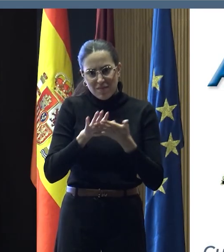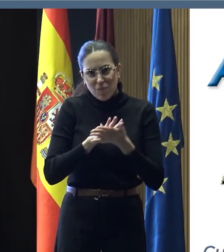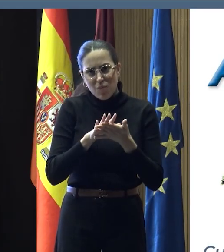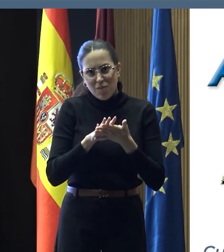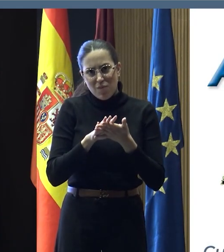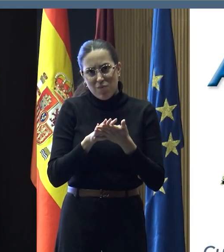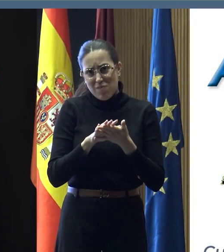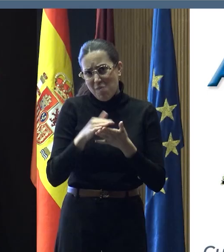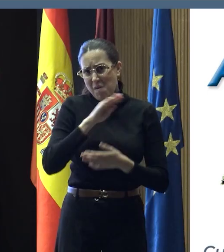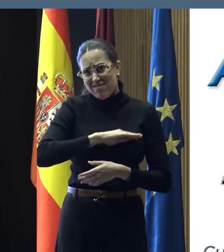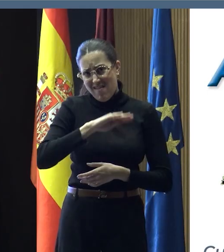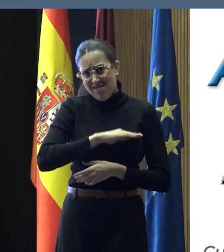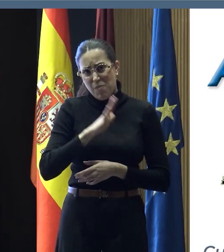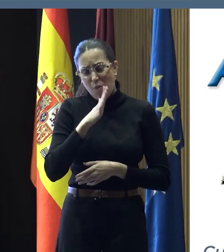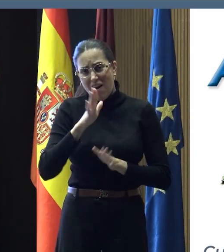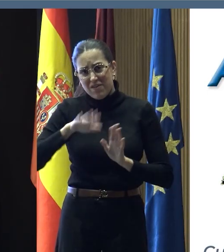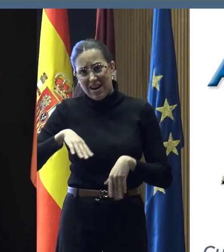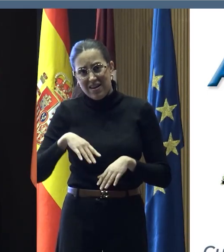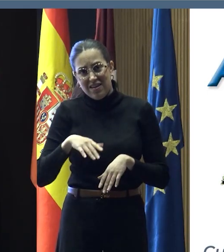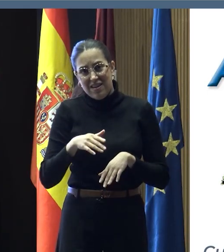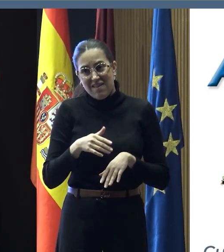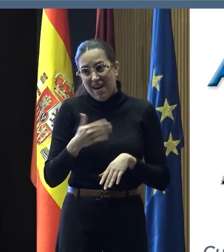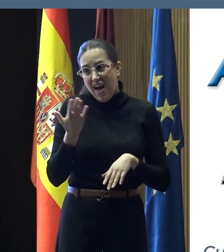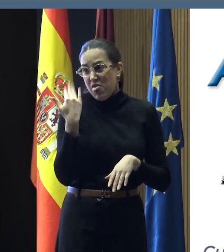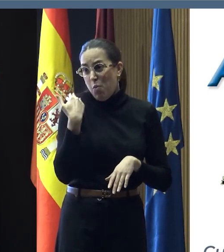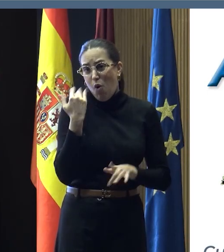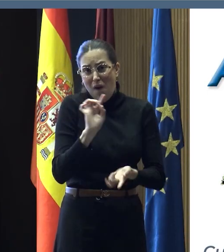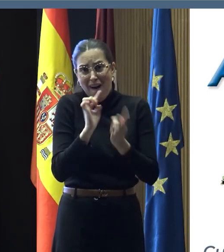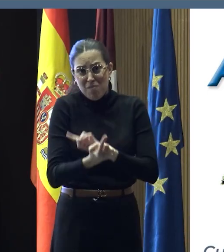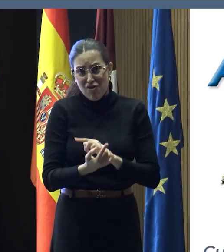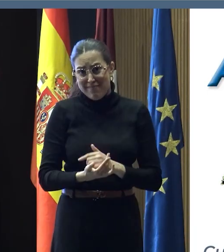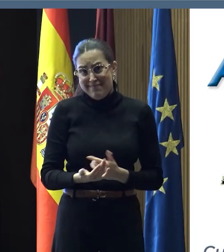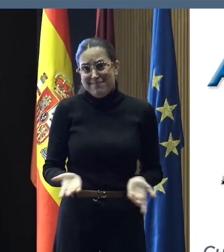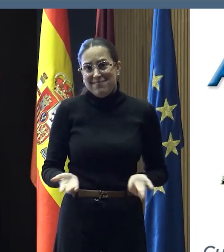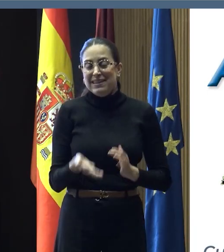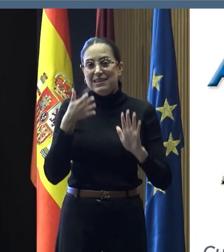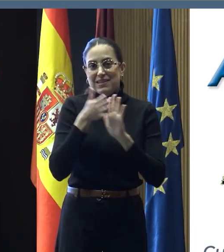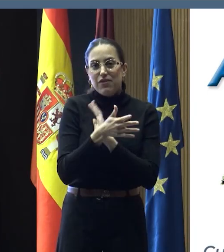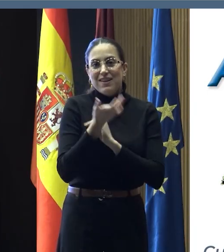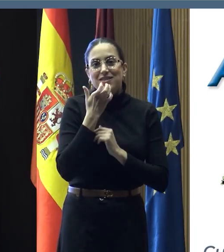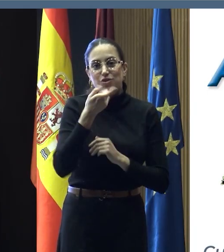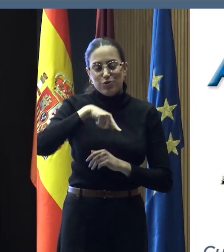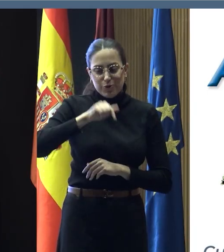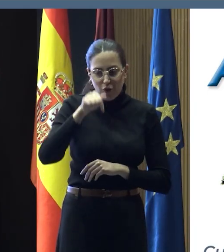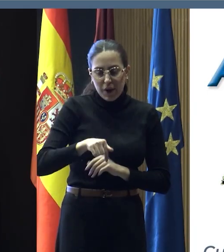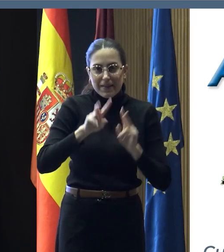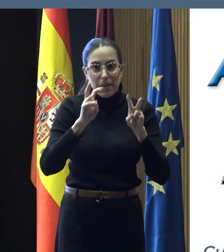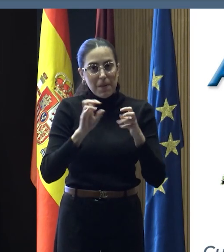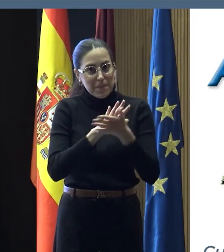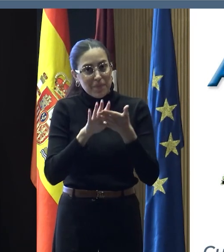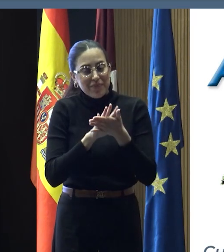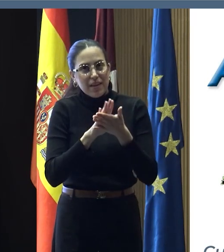largo porque se plantea hasta antes de ayer. Quiero decir, que si estamos hablando que